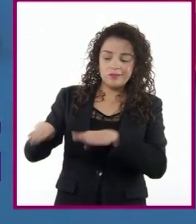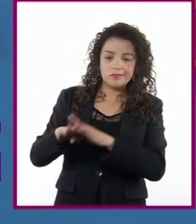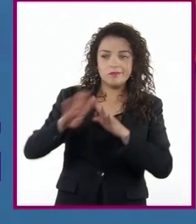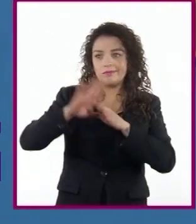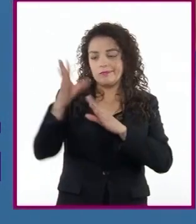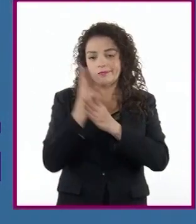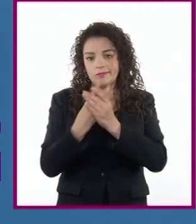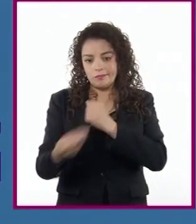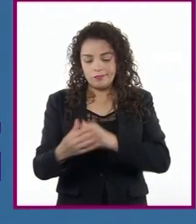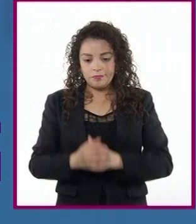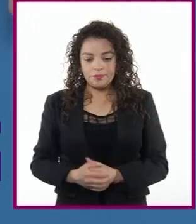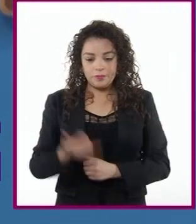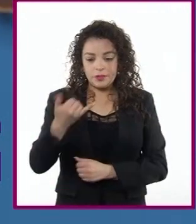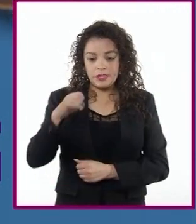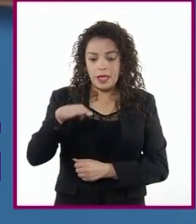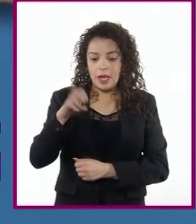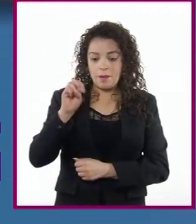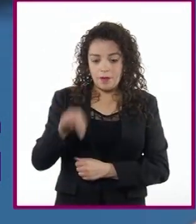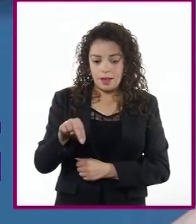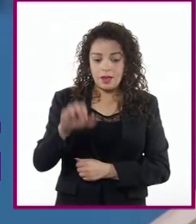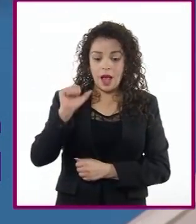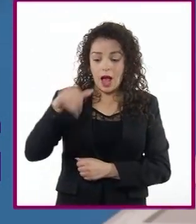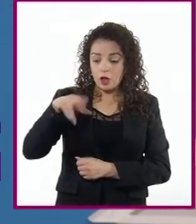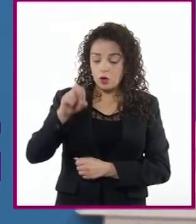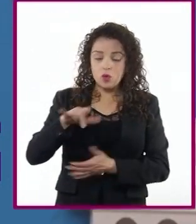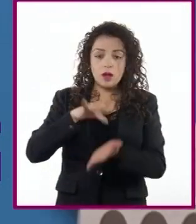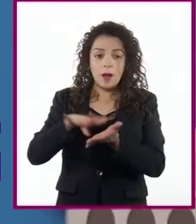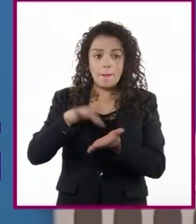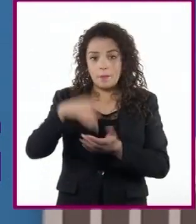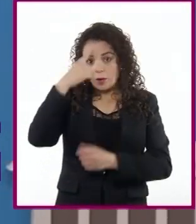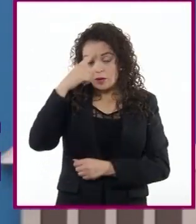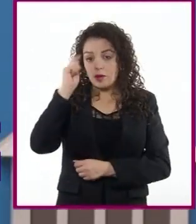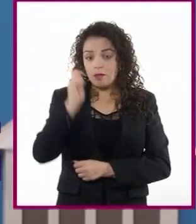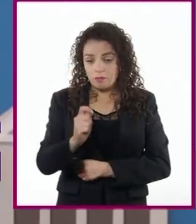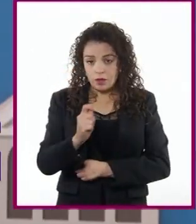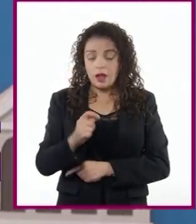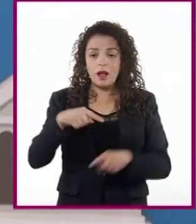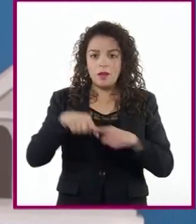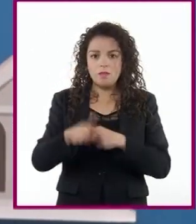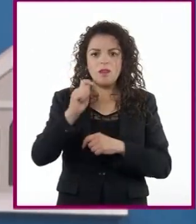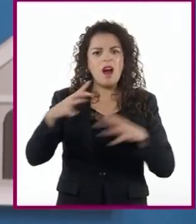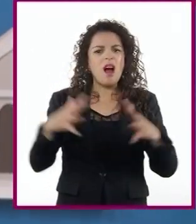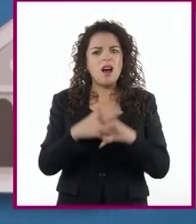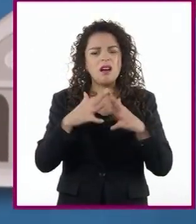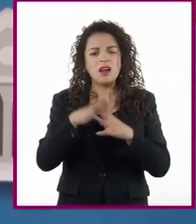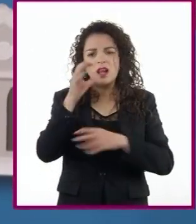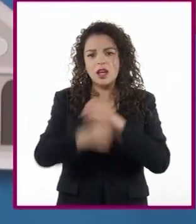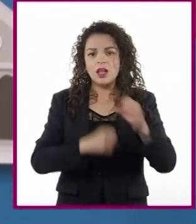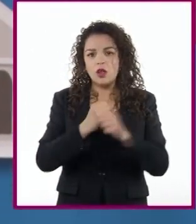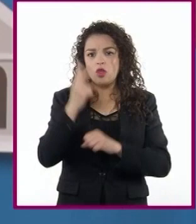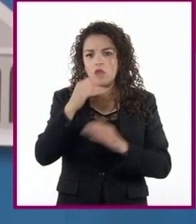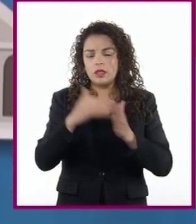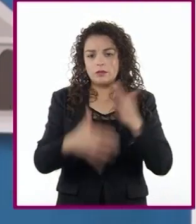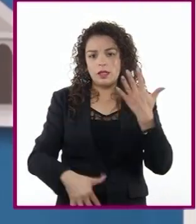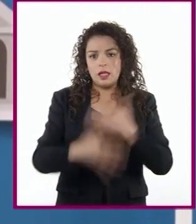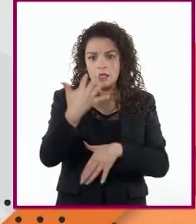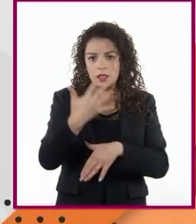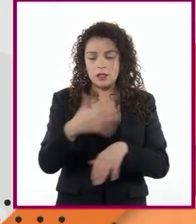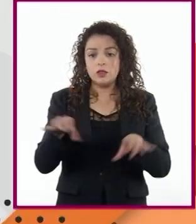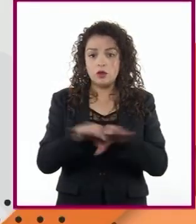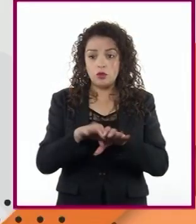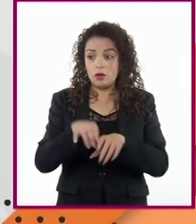ACNUR atiende a grupos de familias que huyen de la guerra civil iniciada en 2015, a través de, según la misma